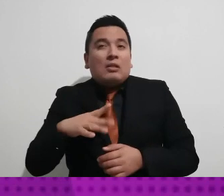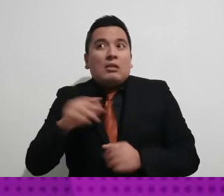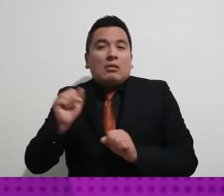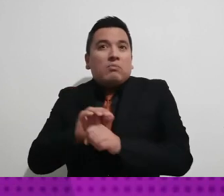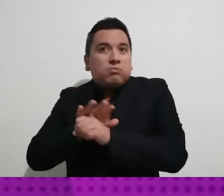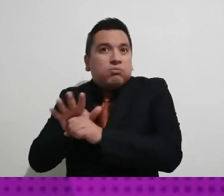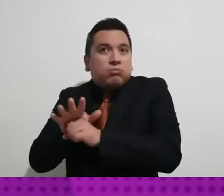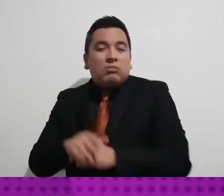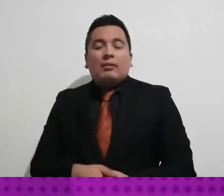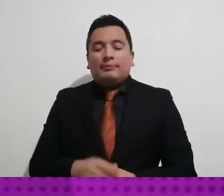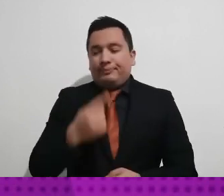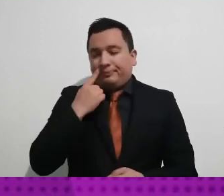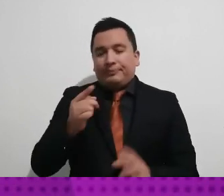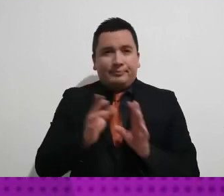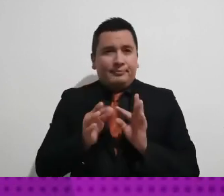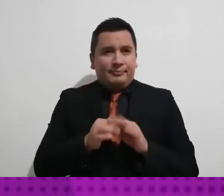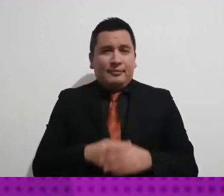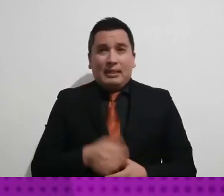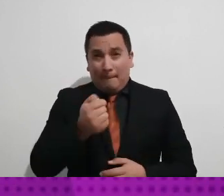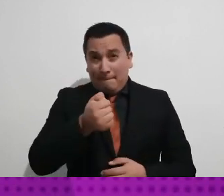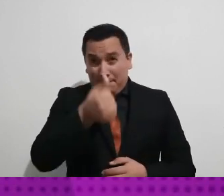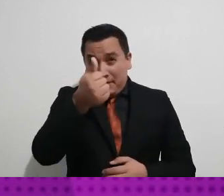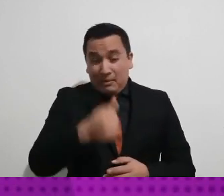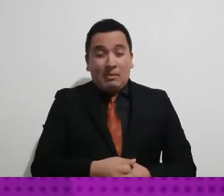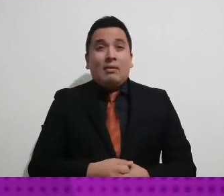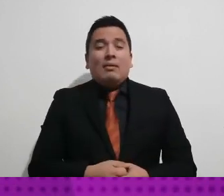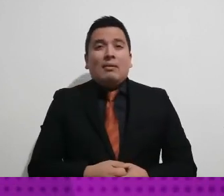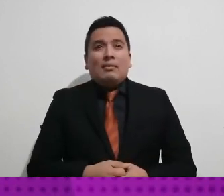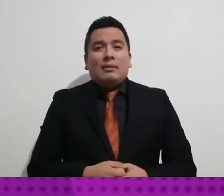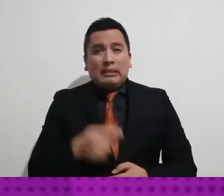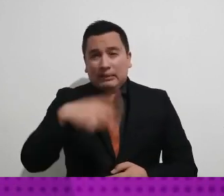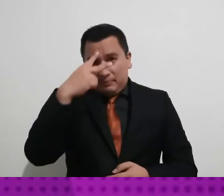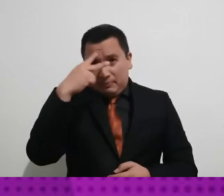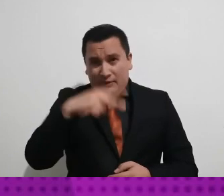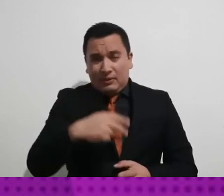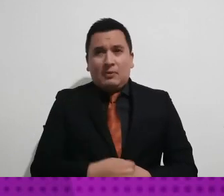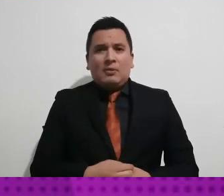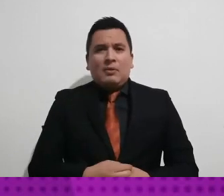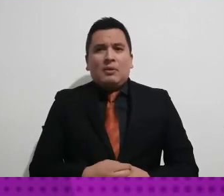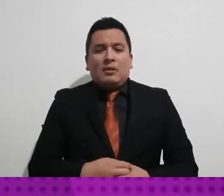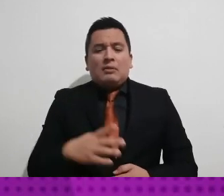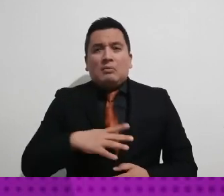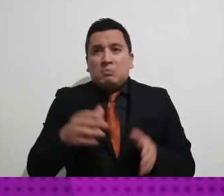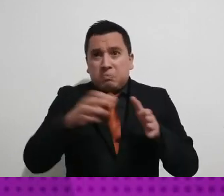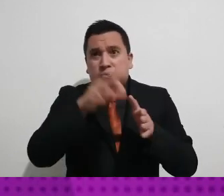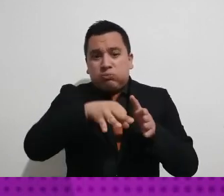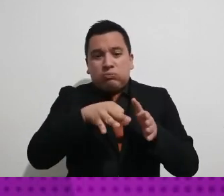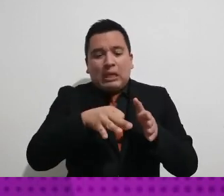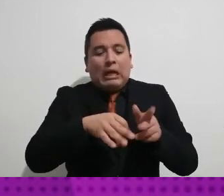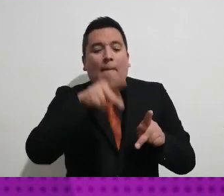en un contexto de pandemia. Déjenme les platico que es la primera ocasión que en México se